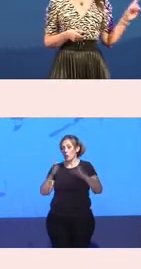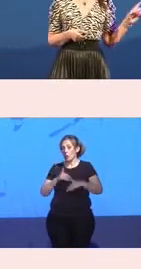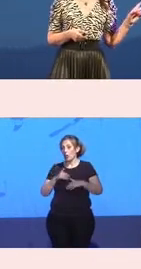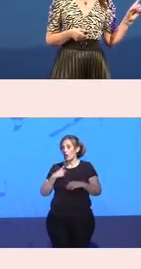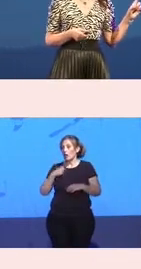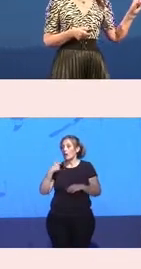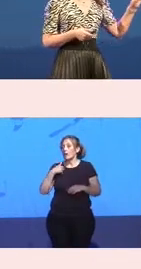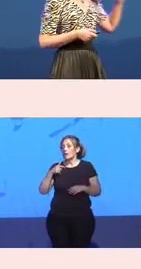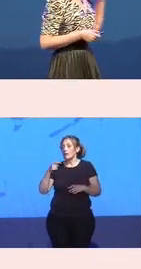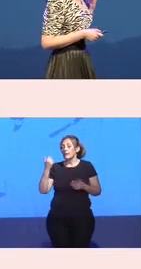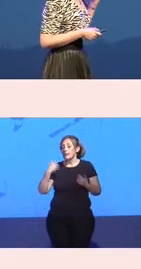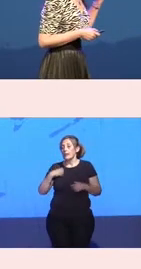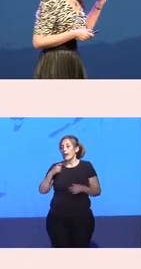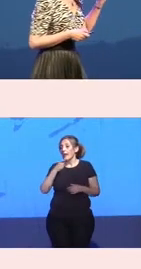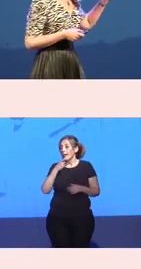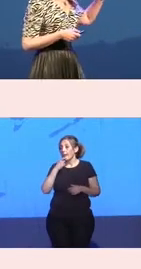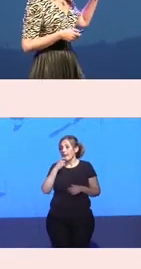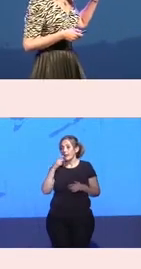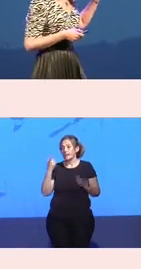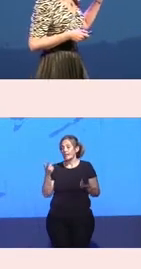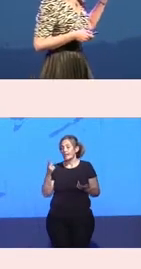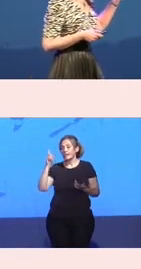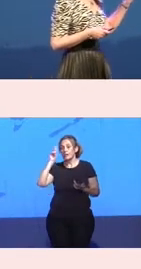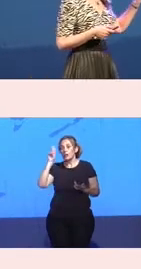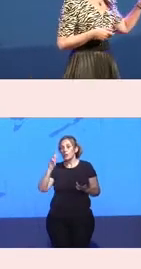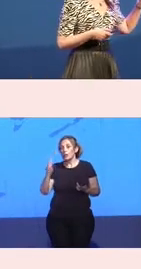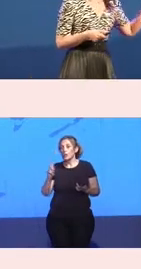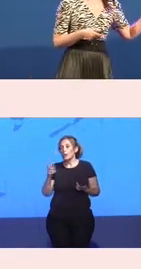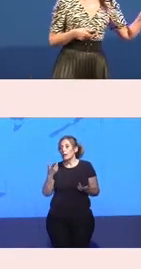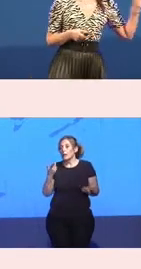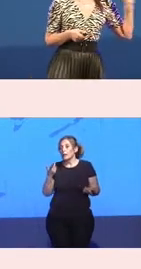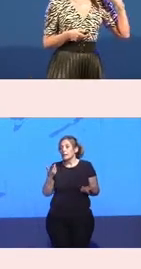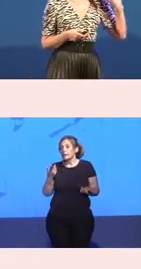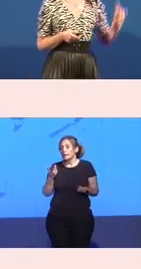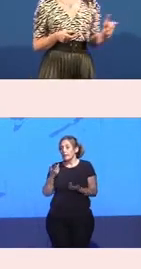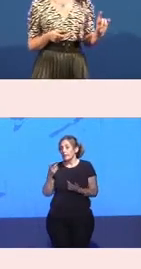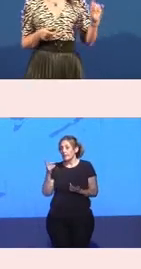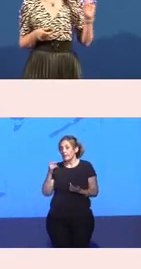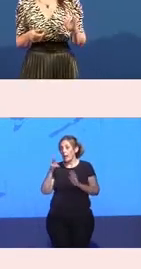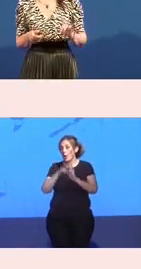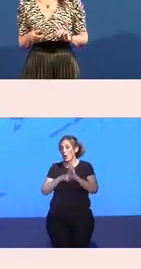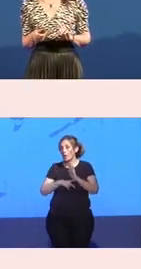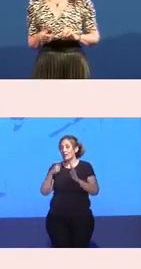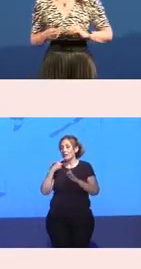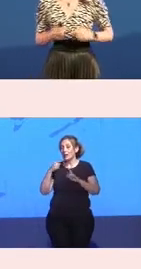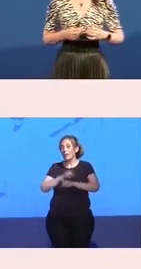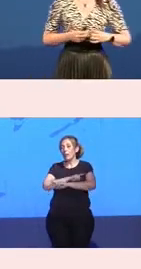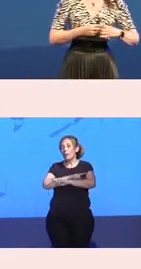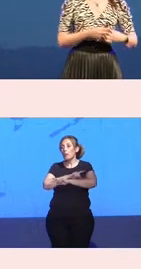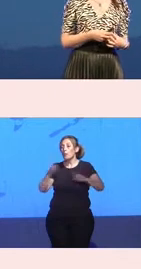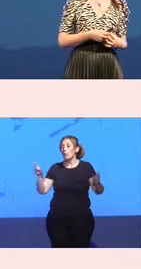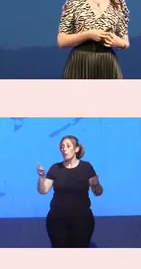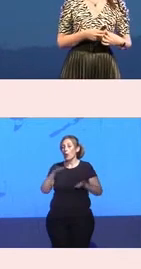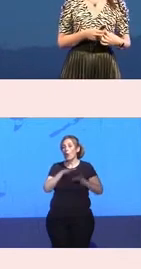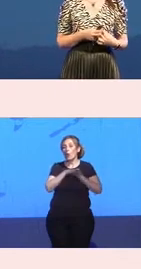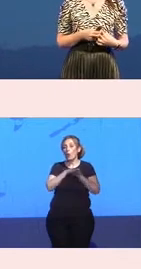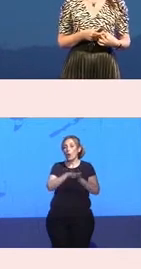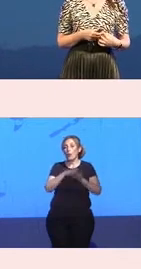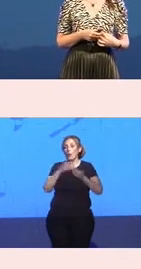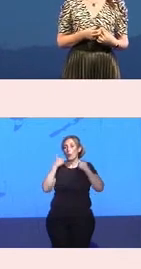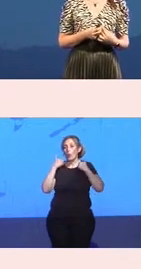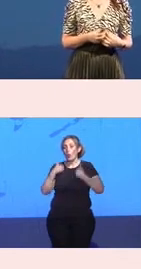de Reino Unido no hay un señorito ahí puesto porque la normativa prohíbe tener cuerpos humanos en